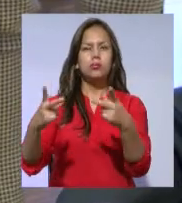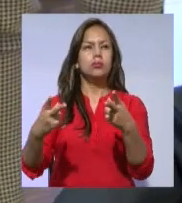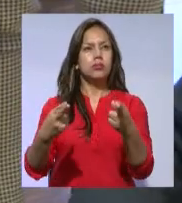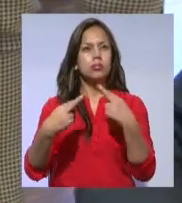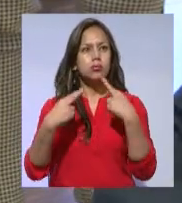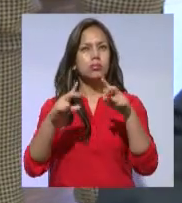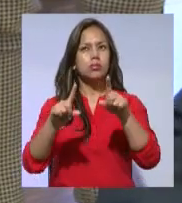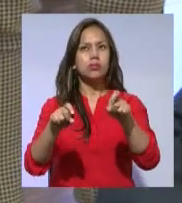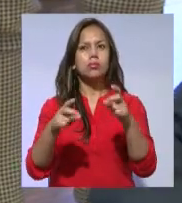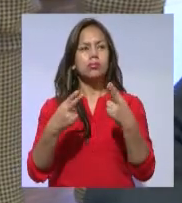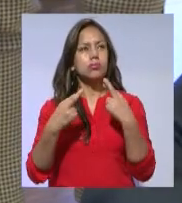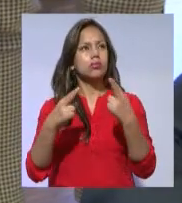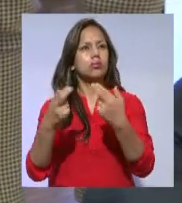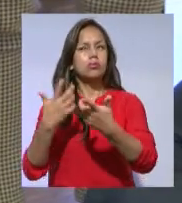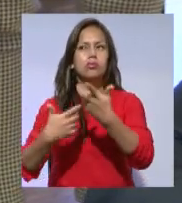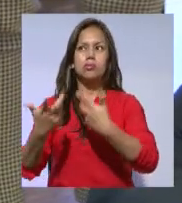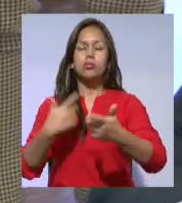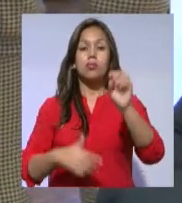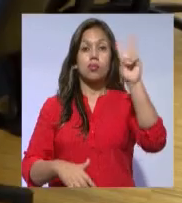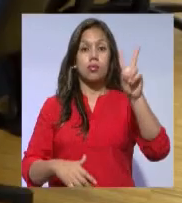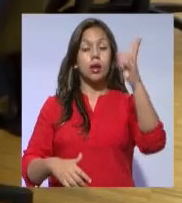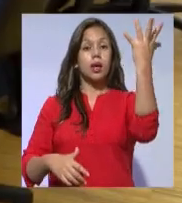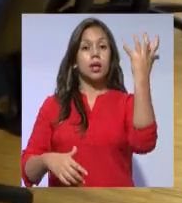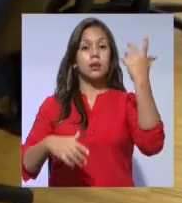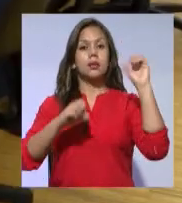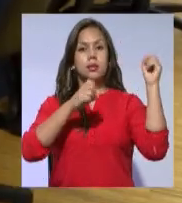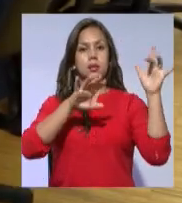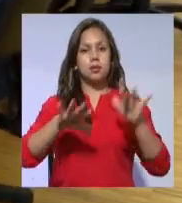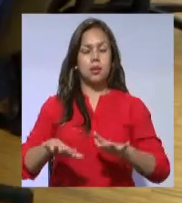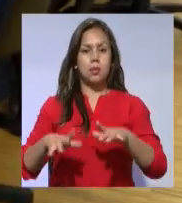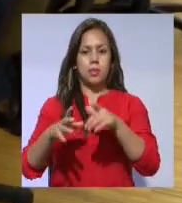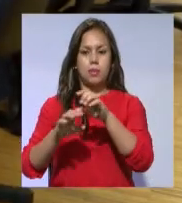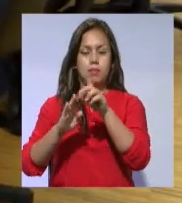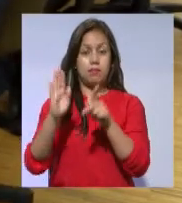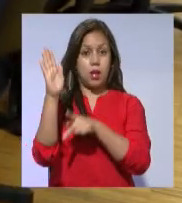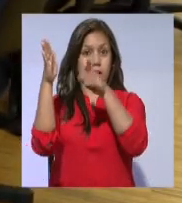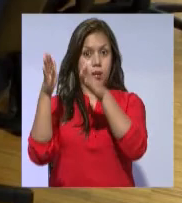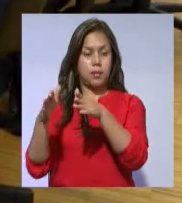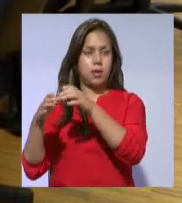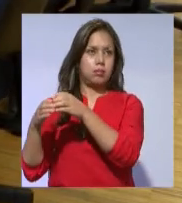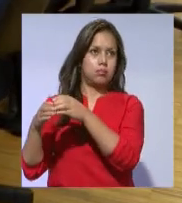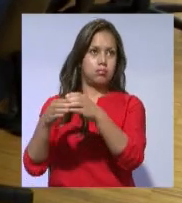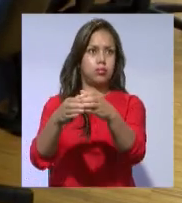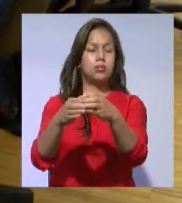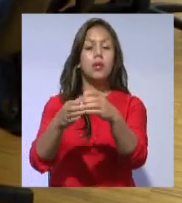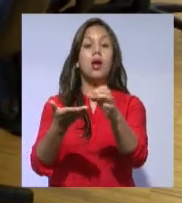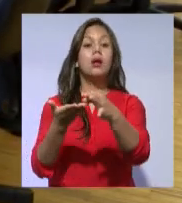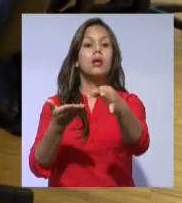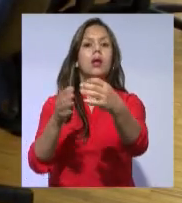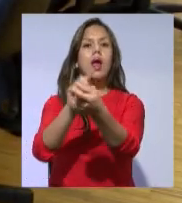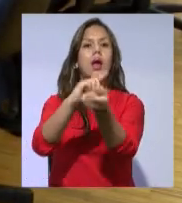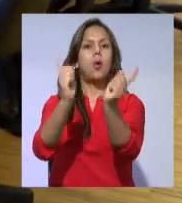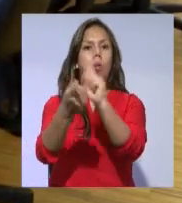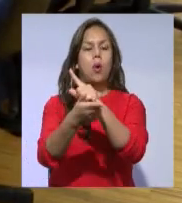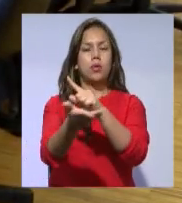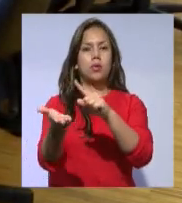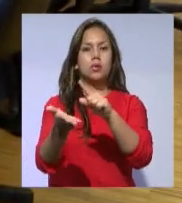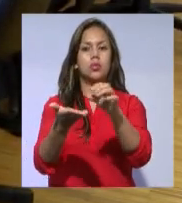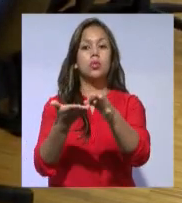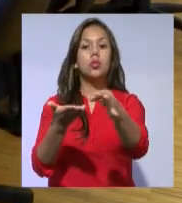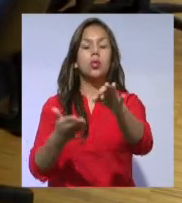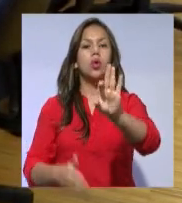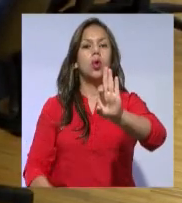recorrido el viernes 15 de septiembre los parlamentarios se trasladarán a la parroquia de los encuentros cantón tundayme donde